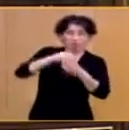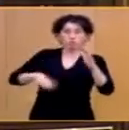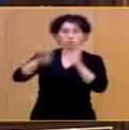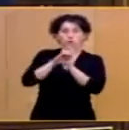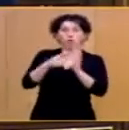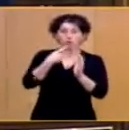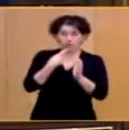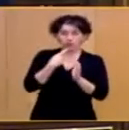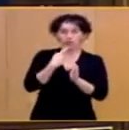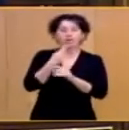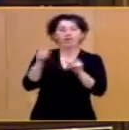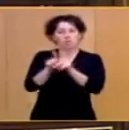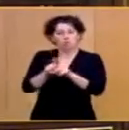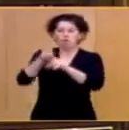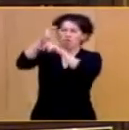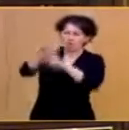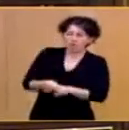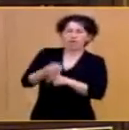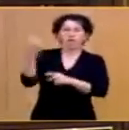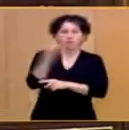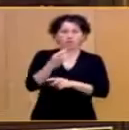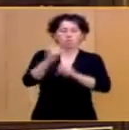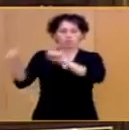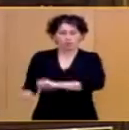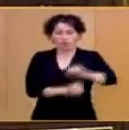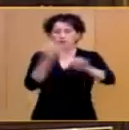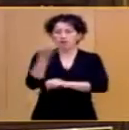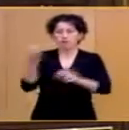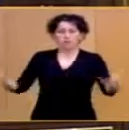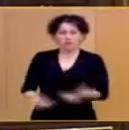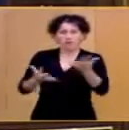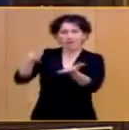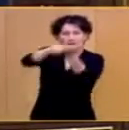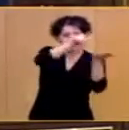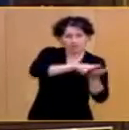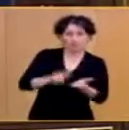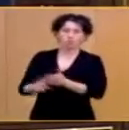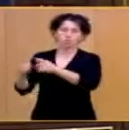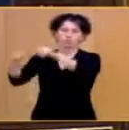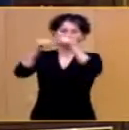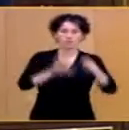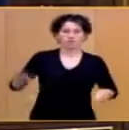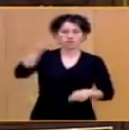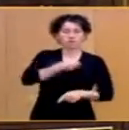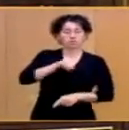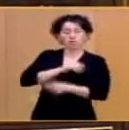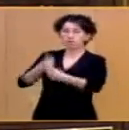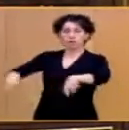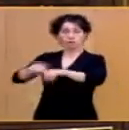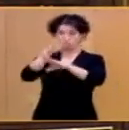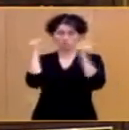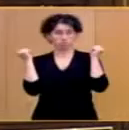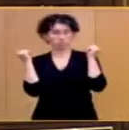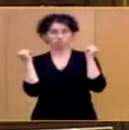la obligación de proteger y promover las lenguas y los derechos de los distintos pueblos de España. Parecen ignorar